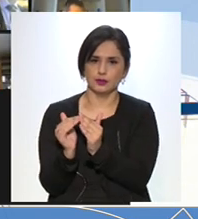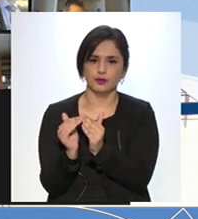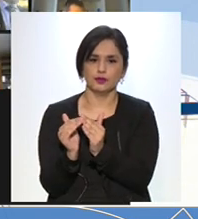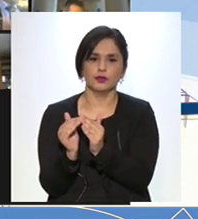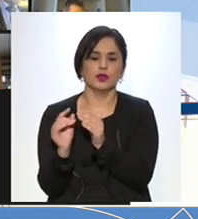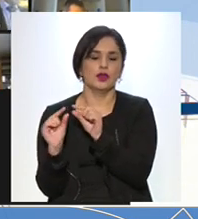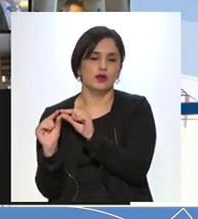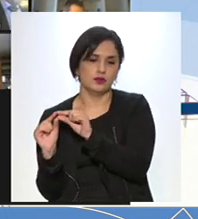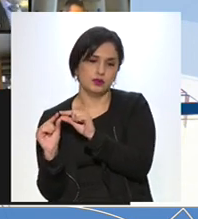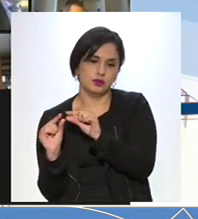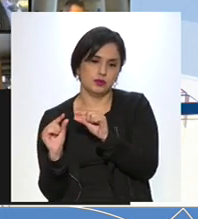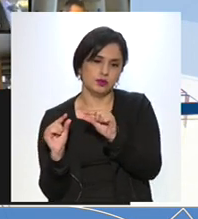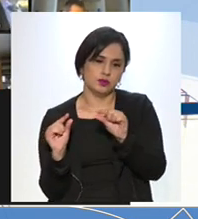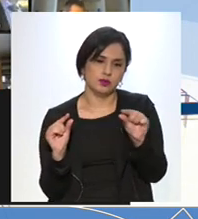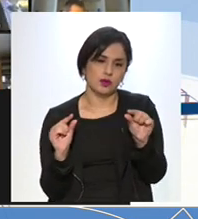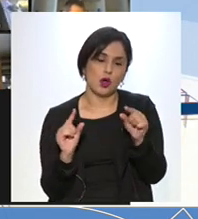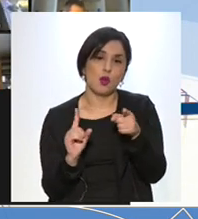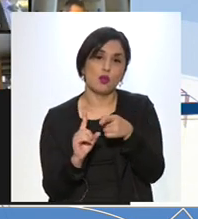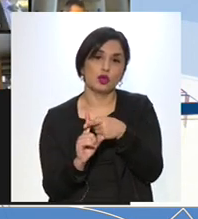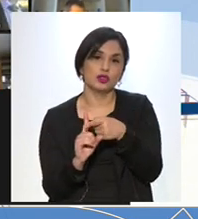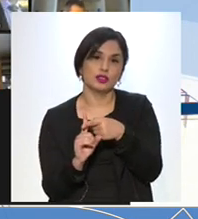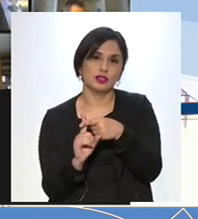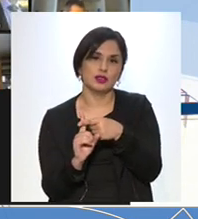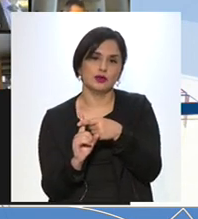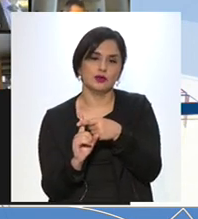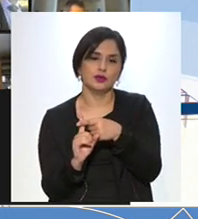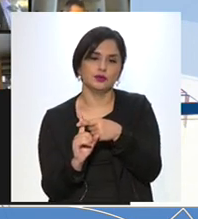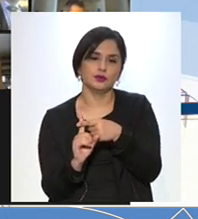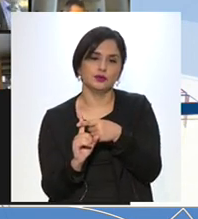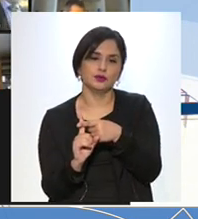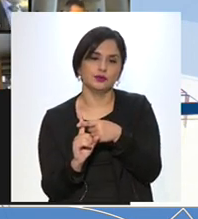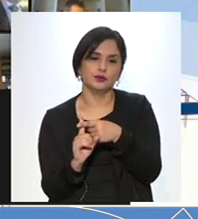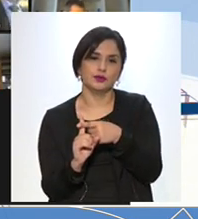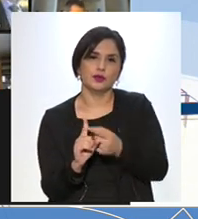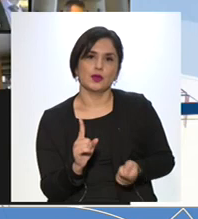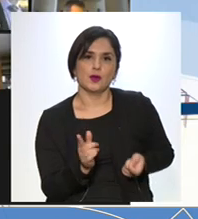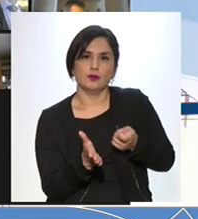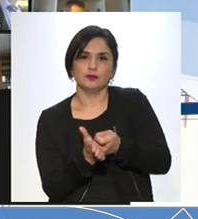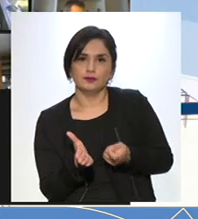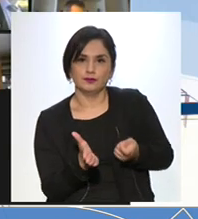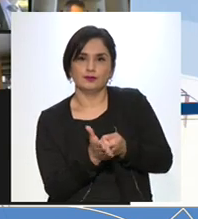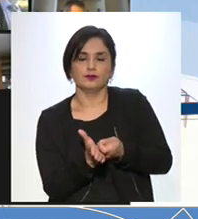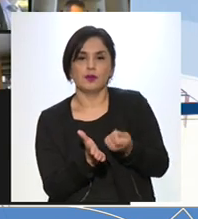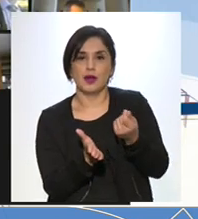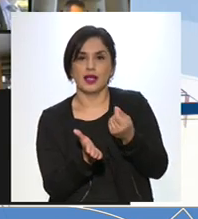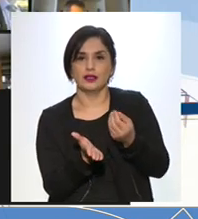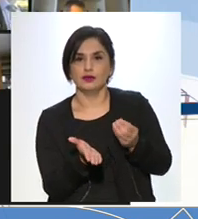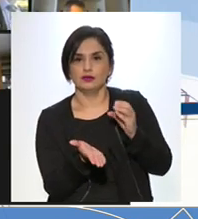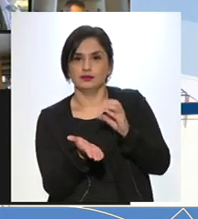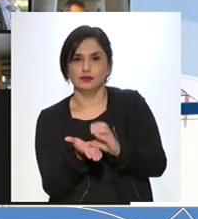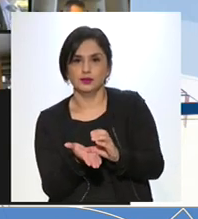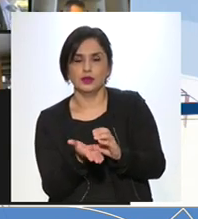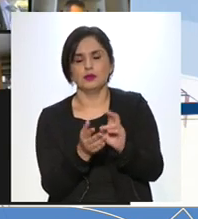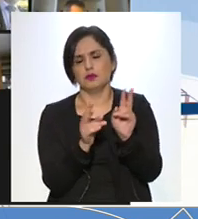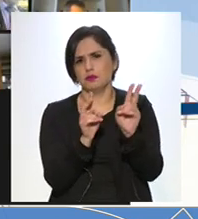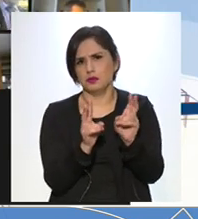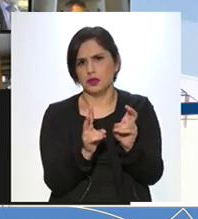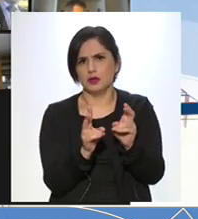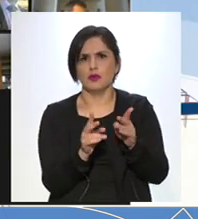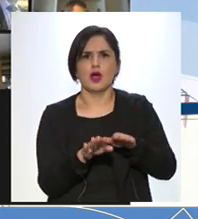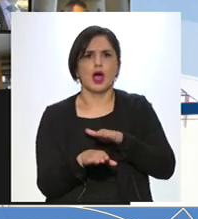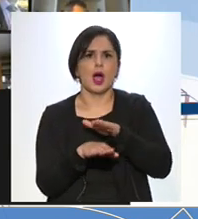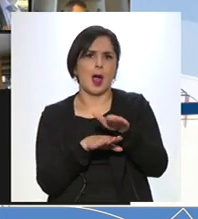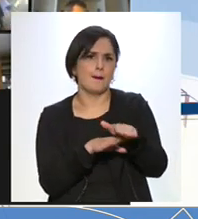barras en el rango positivo, las inyecciones de liquidez a los hogares por concepto de